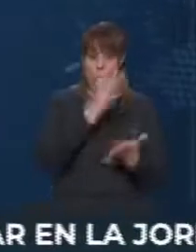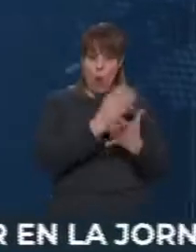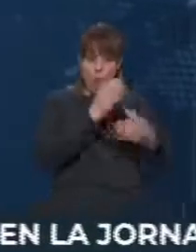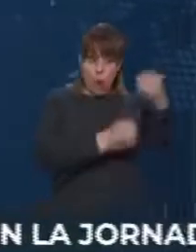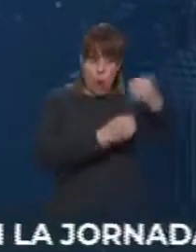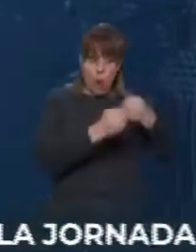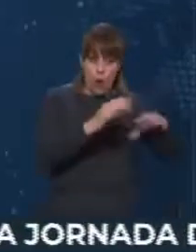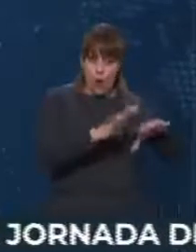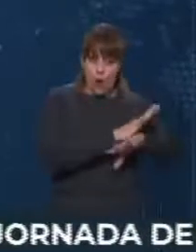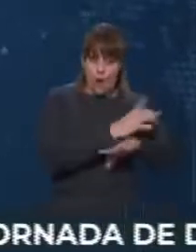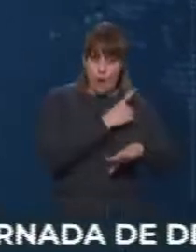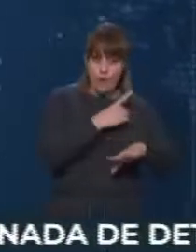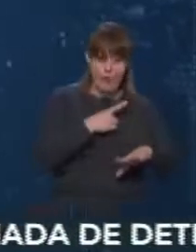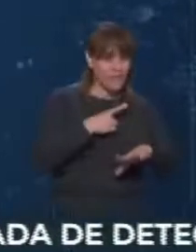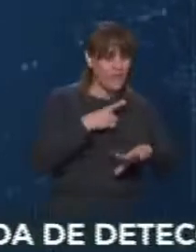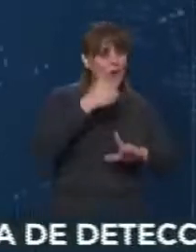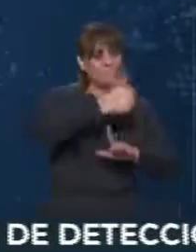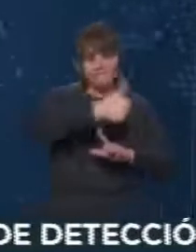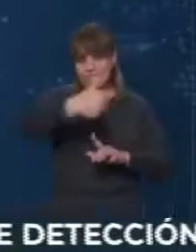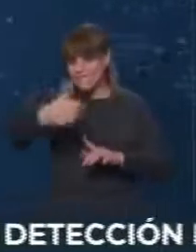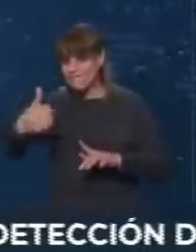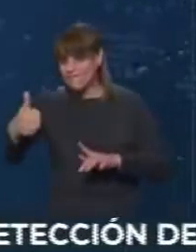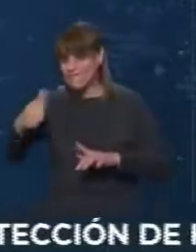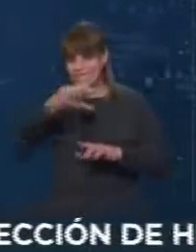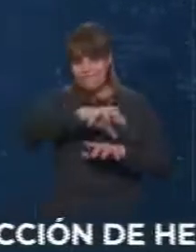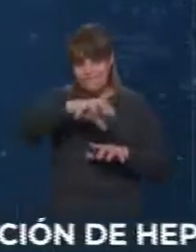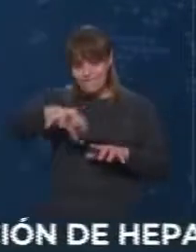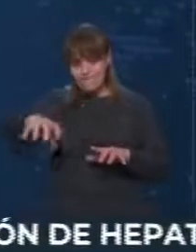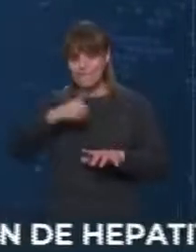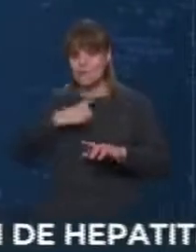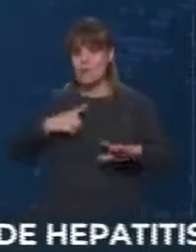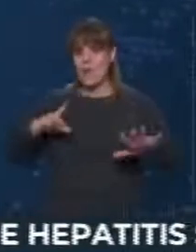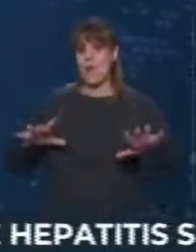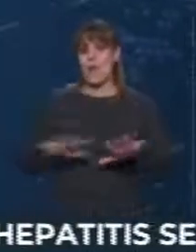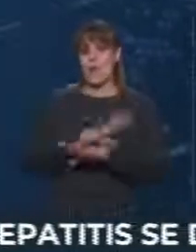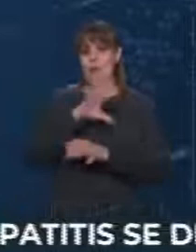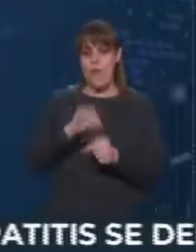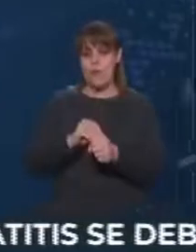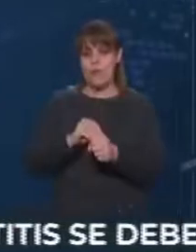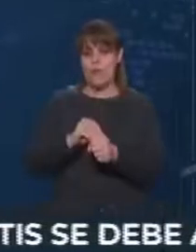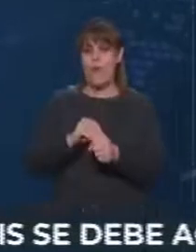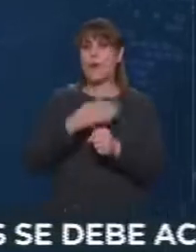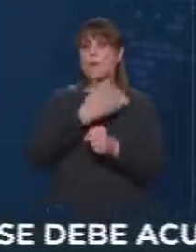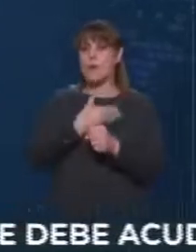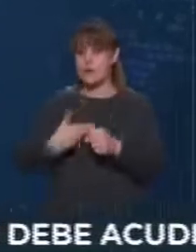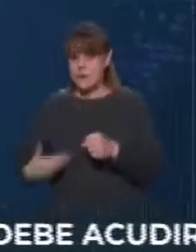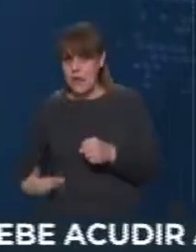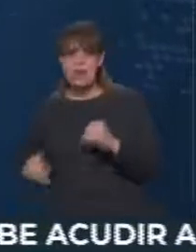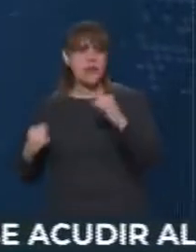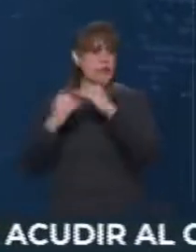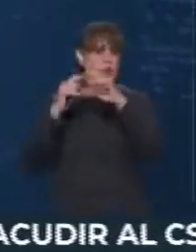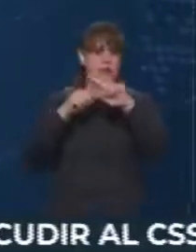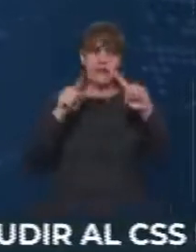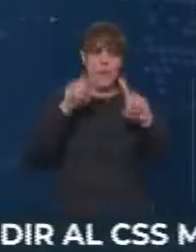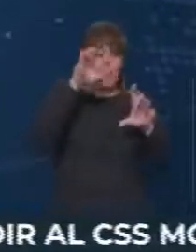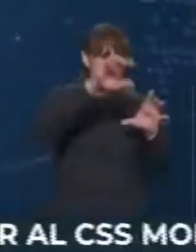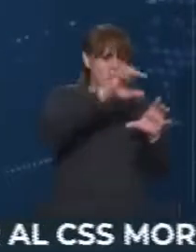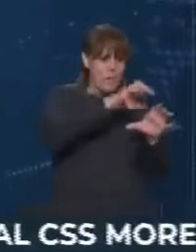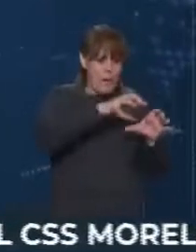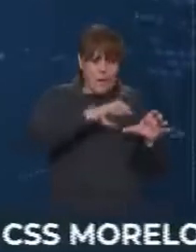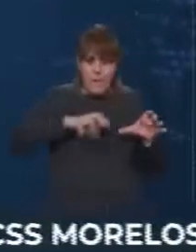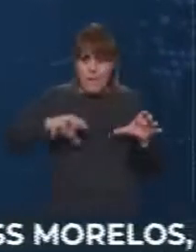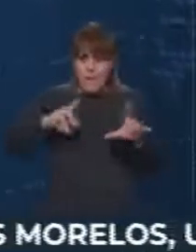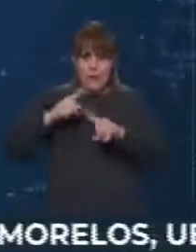Ejecutivo o la presidencia o las instituciones federales. Tiene que haber una transformación en todas las áreas. Si